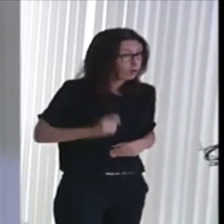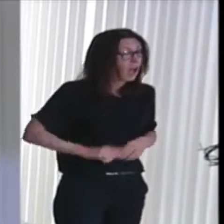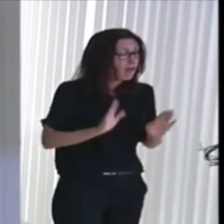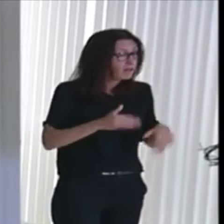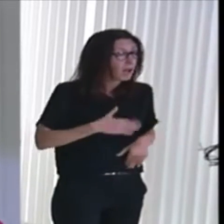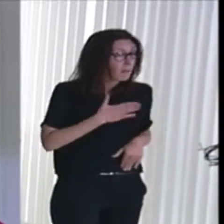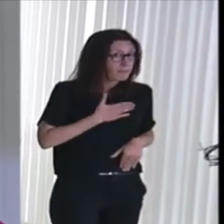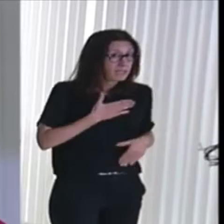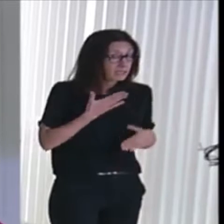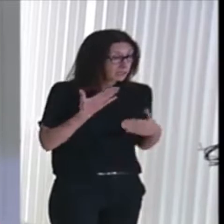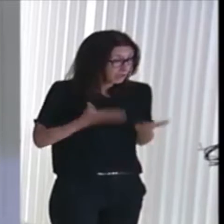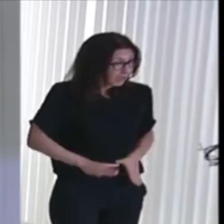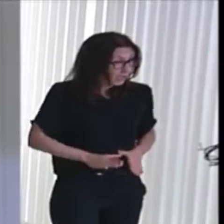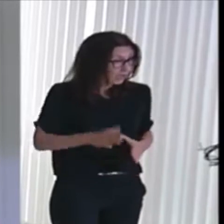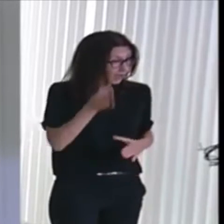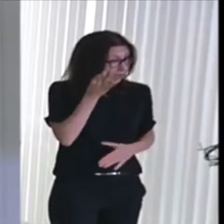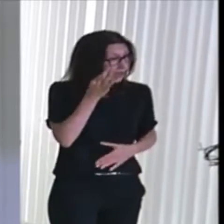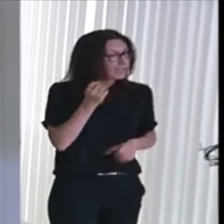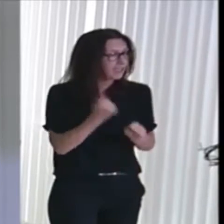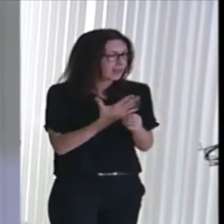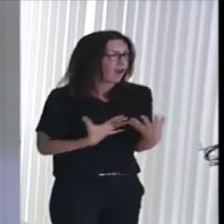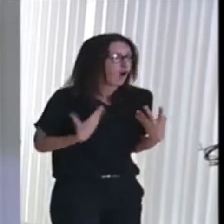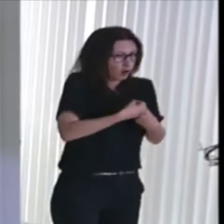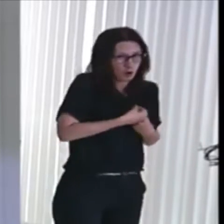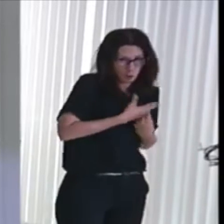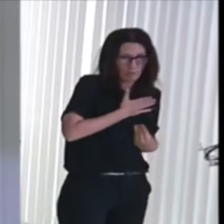Entonces, y ellas han aprendido, es un gran ejemplo, ¿no? O sea,